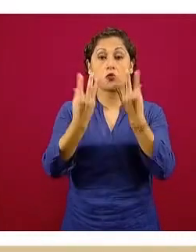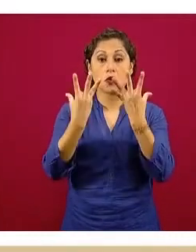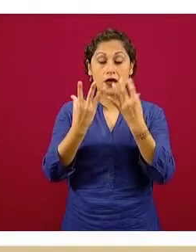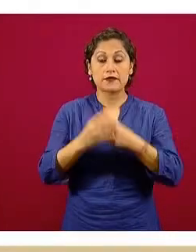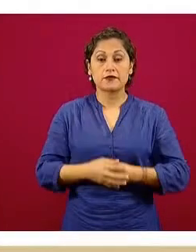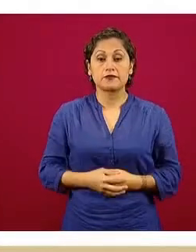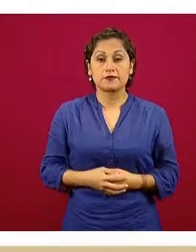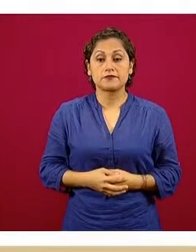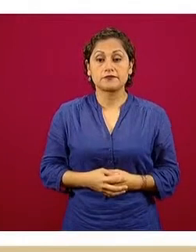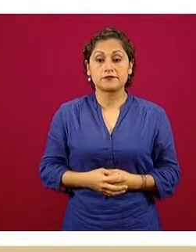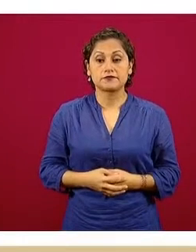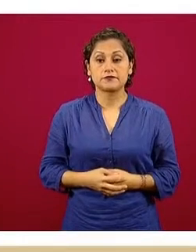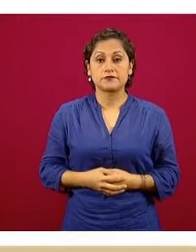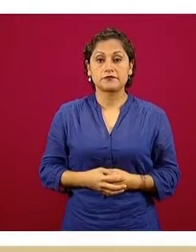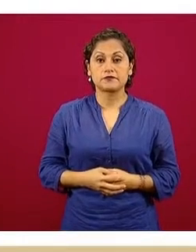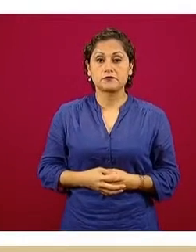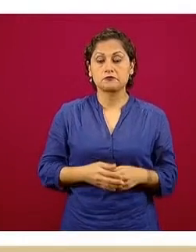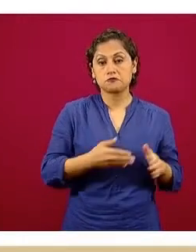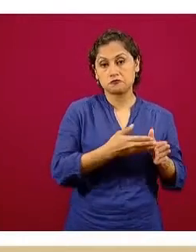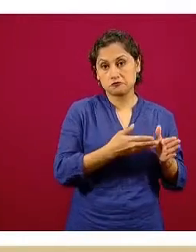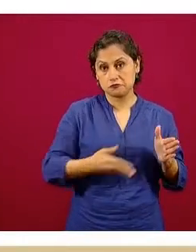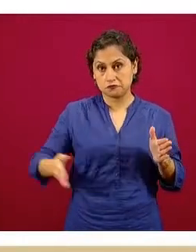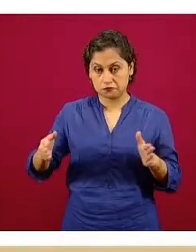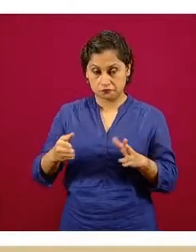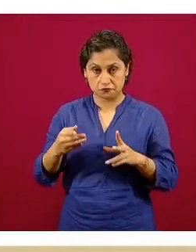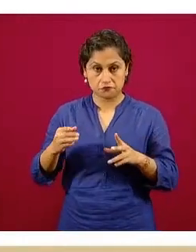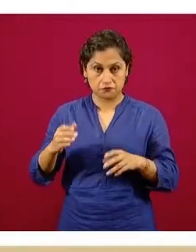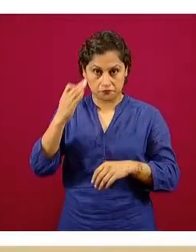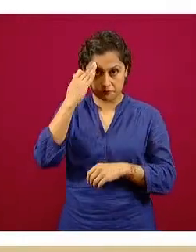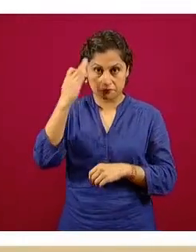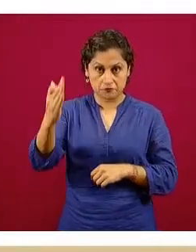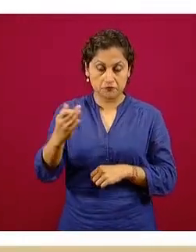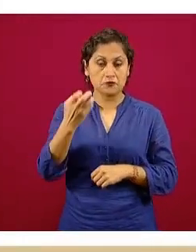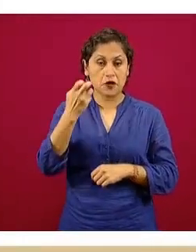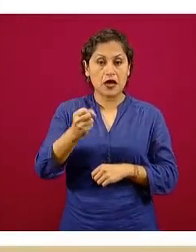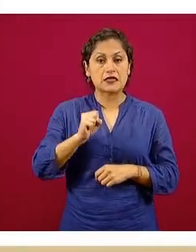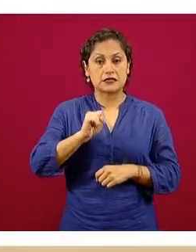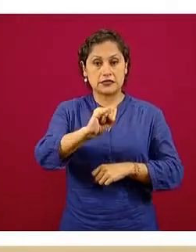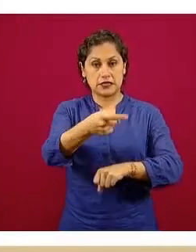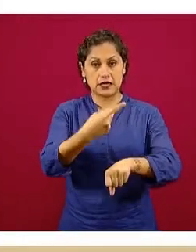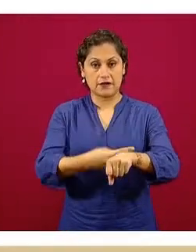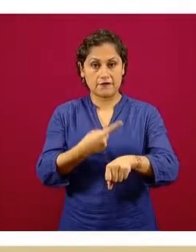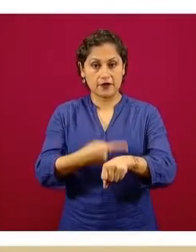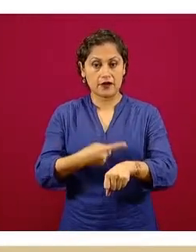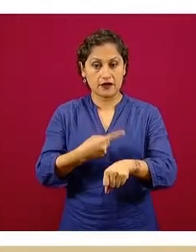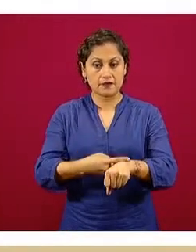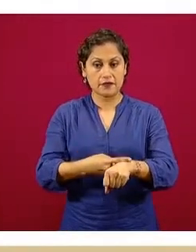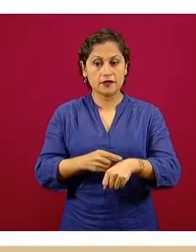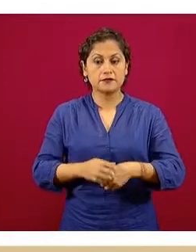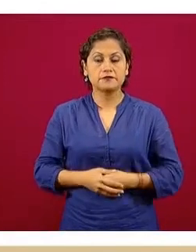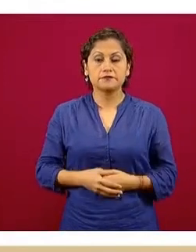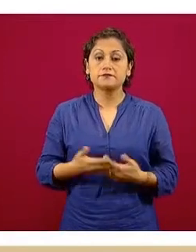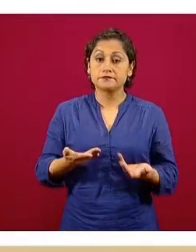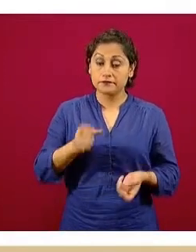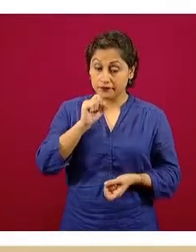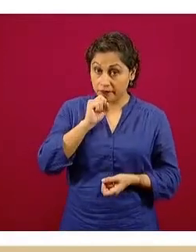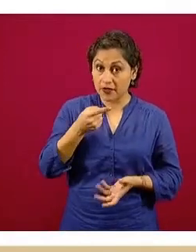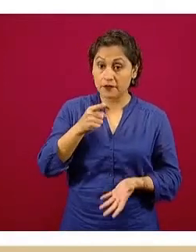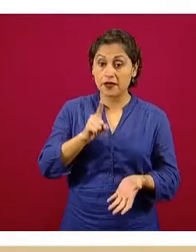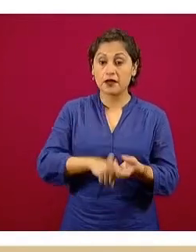de kobe dentro de este grupo de personas que han sido confirmadas a la enfermedad se encuentran también las lamentables